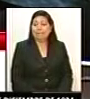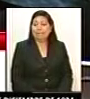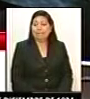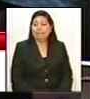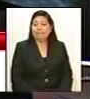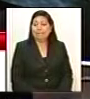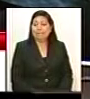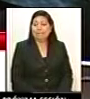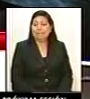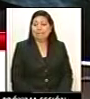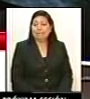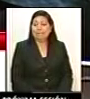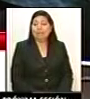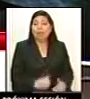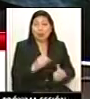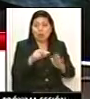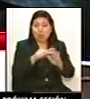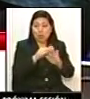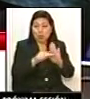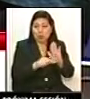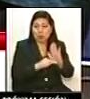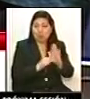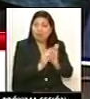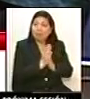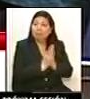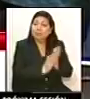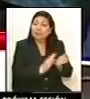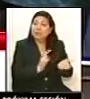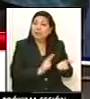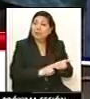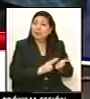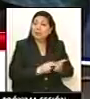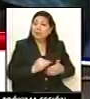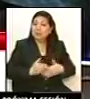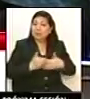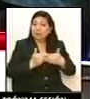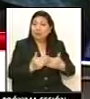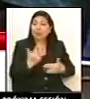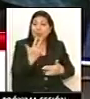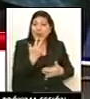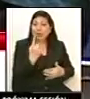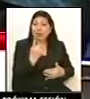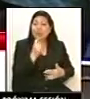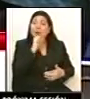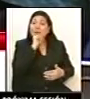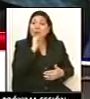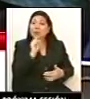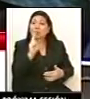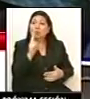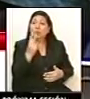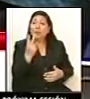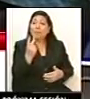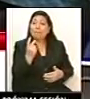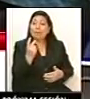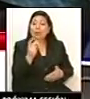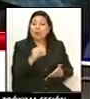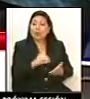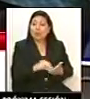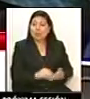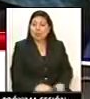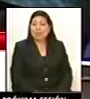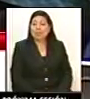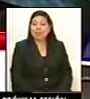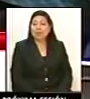Sería prórroga de normas que conceden beneficios tributarios. Prorróguese hasta el 31 de diciembre del 2021 la vigencia de lo